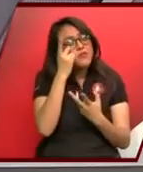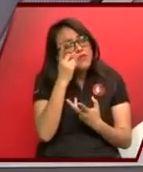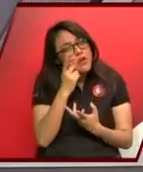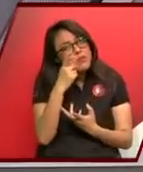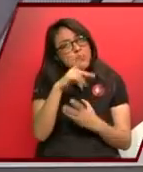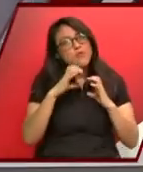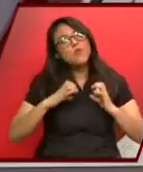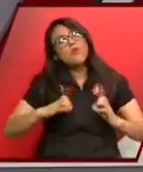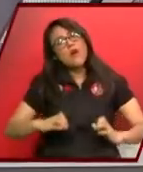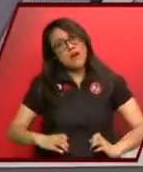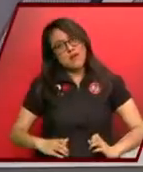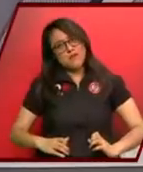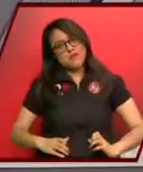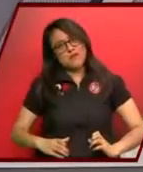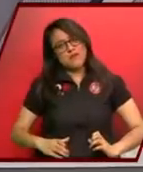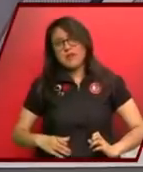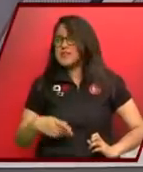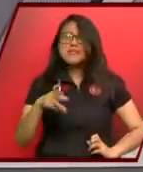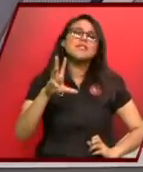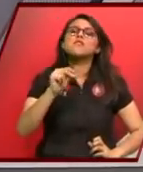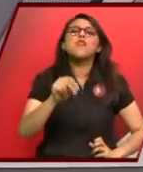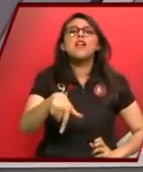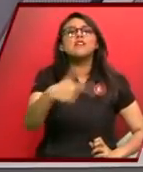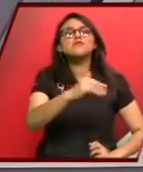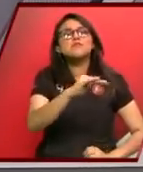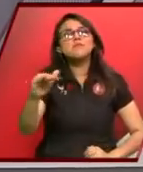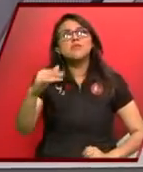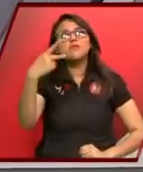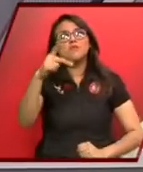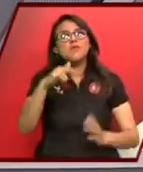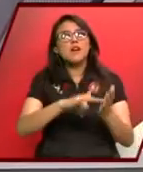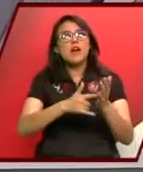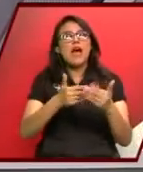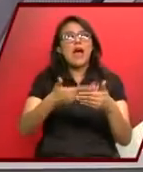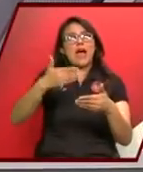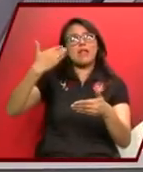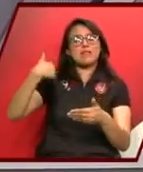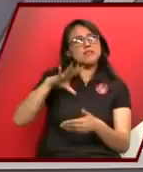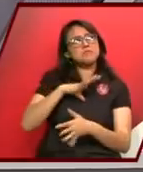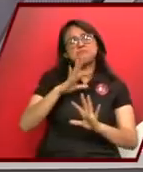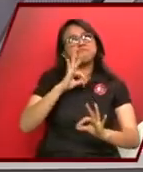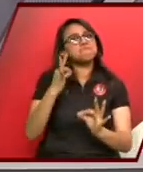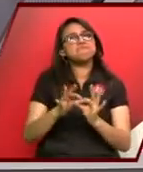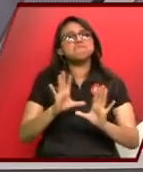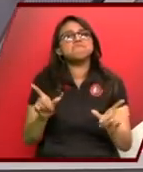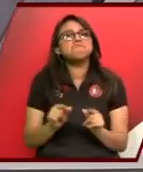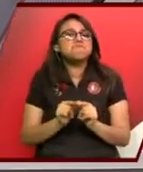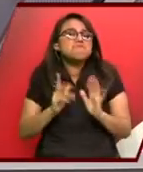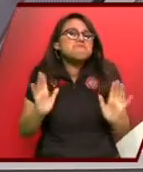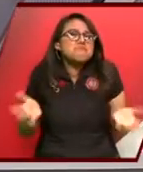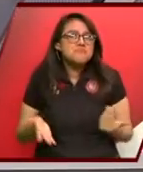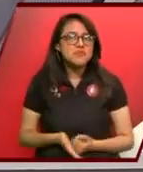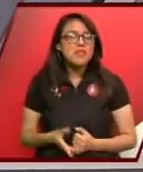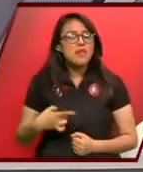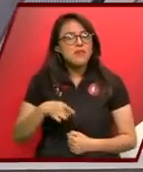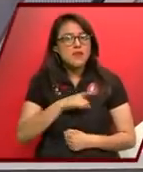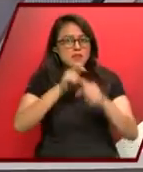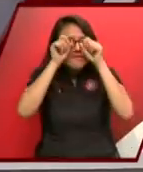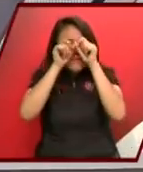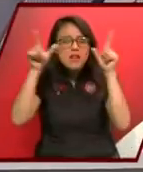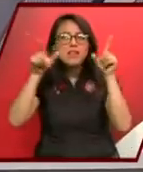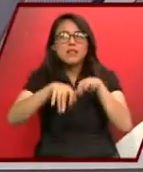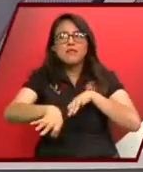cuestión física. Y si no, pues a las 12:30 quedan sus viejas 11:30. Y se acabó. Pero se va a tener que